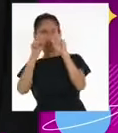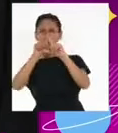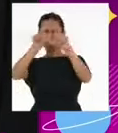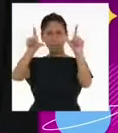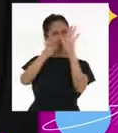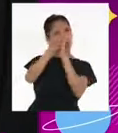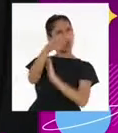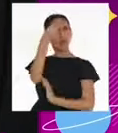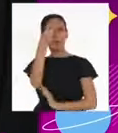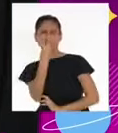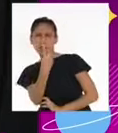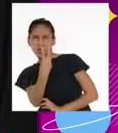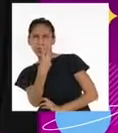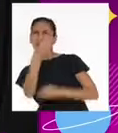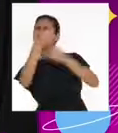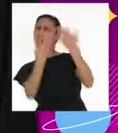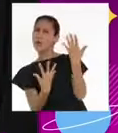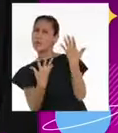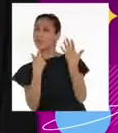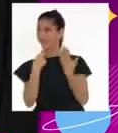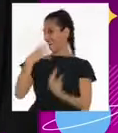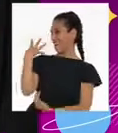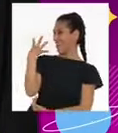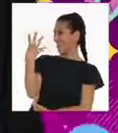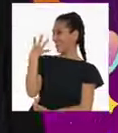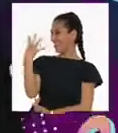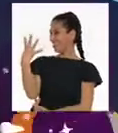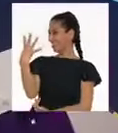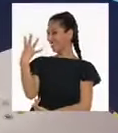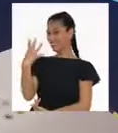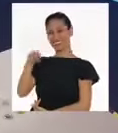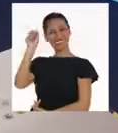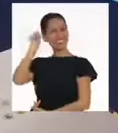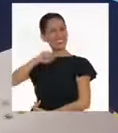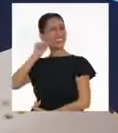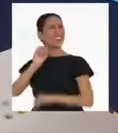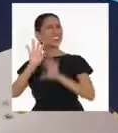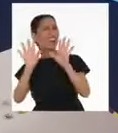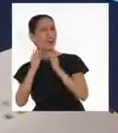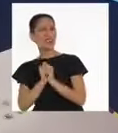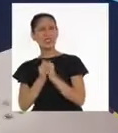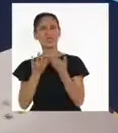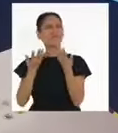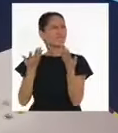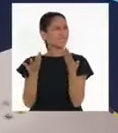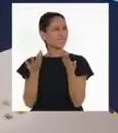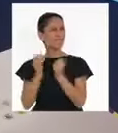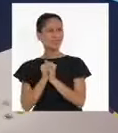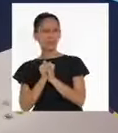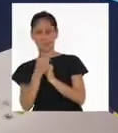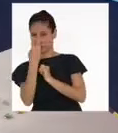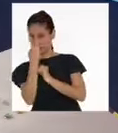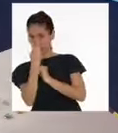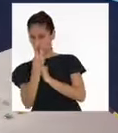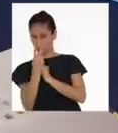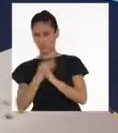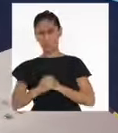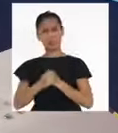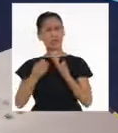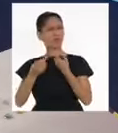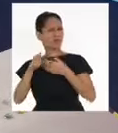Déjame ver. Cuatro. ¿Y qué quiere decir que sea la actividad con